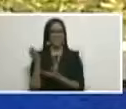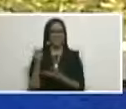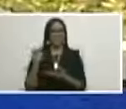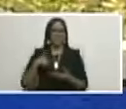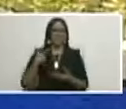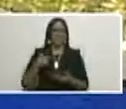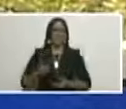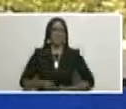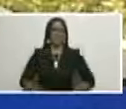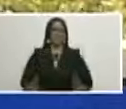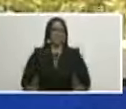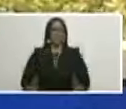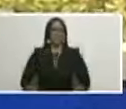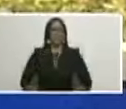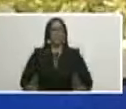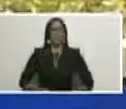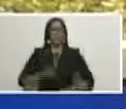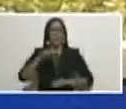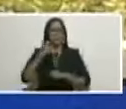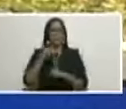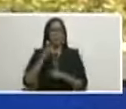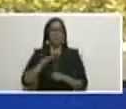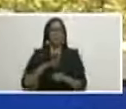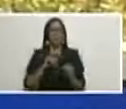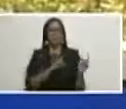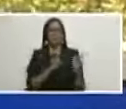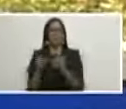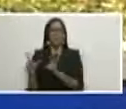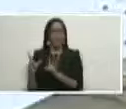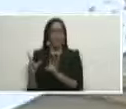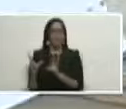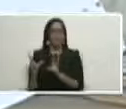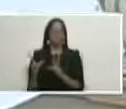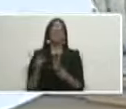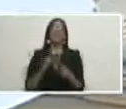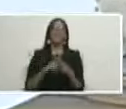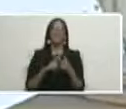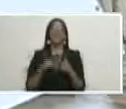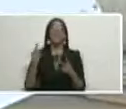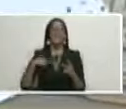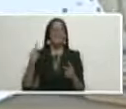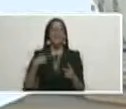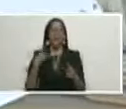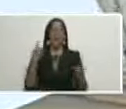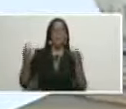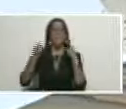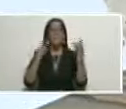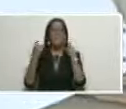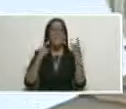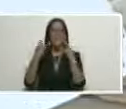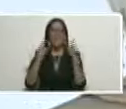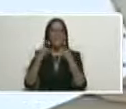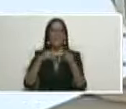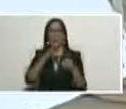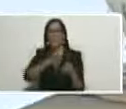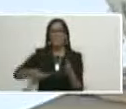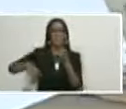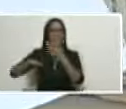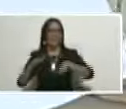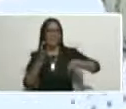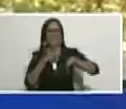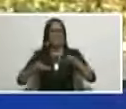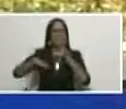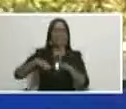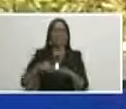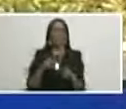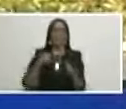mira. La mayoría ya están terminadas. Así que me tengo que poner las pilas y los patines para ir por todo el